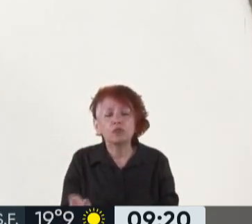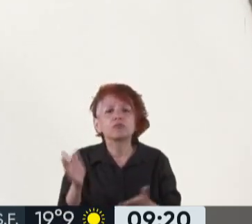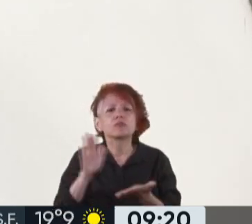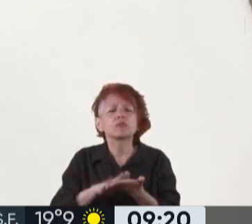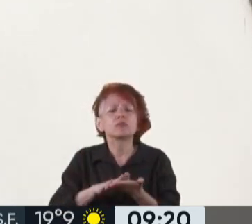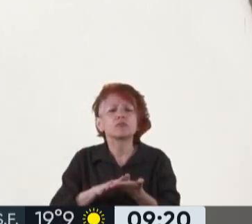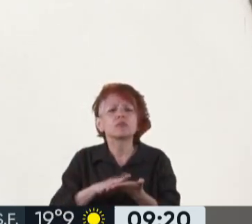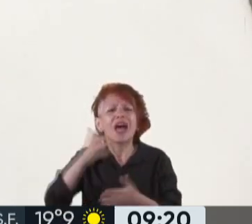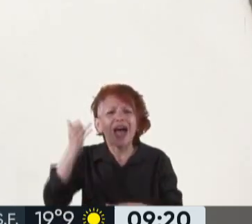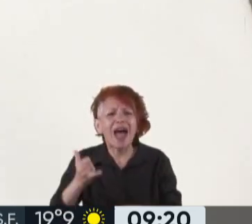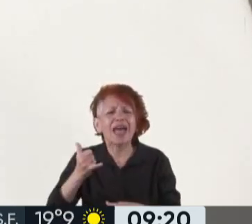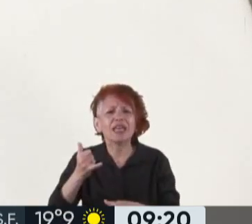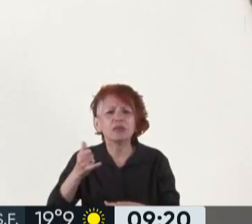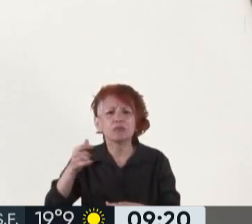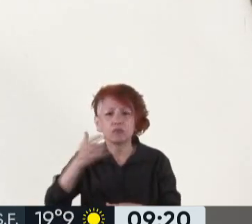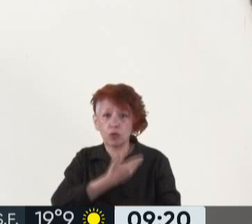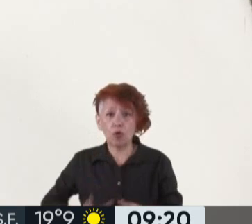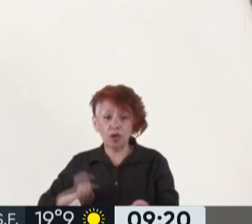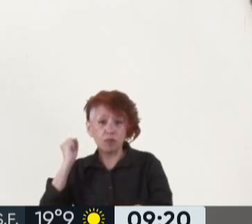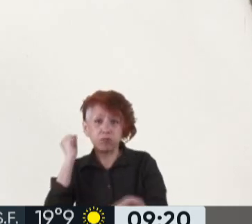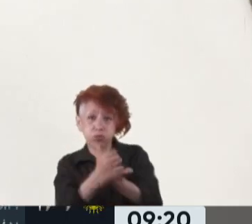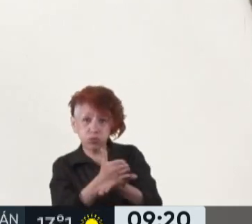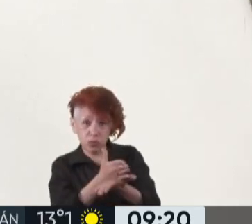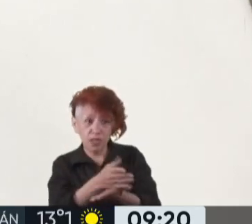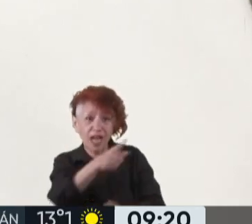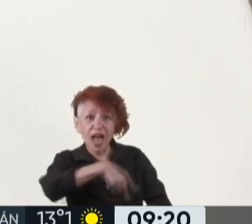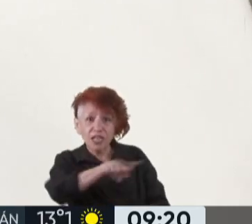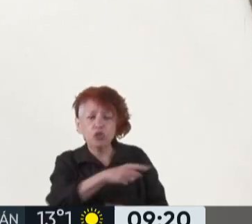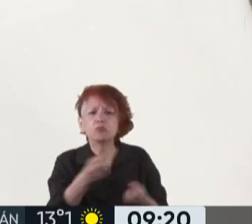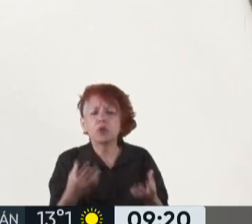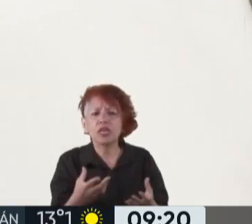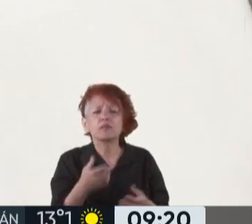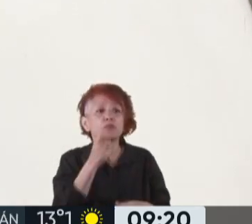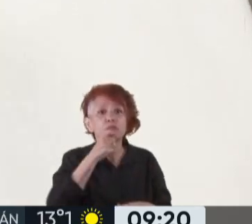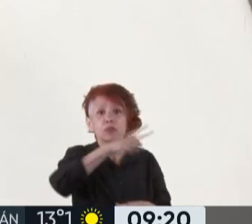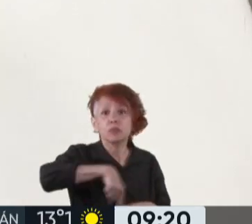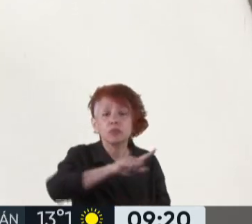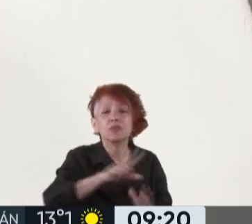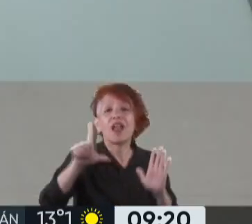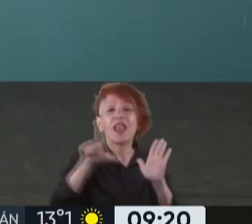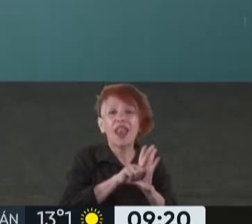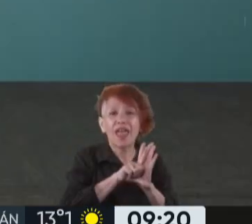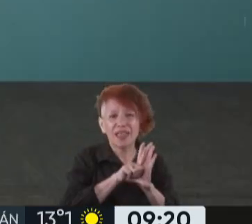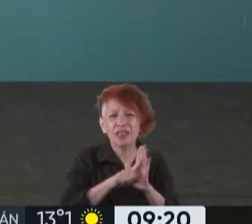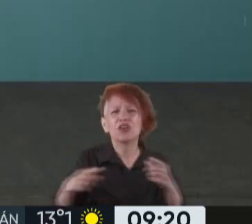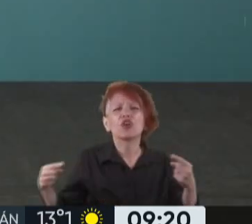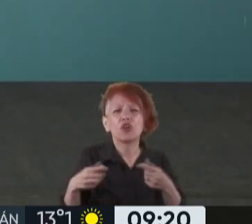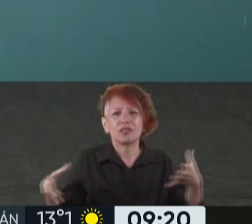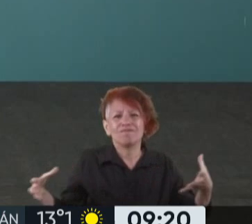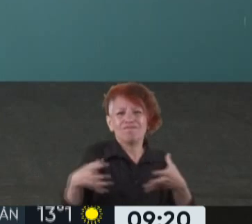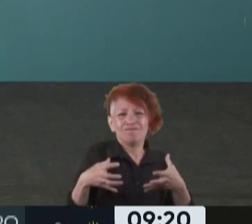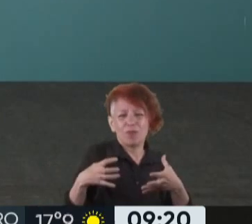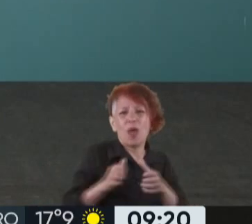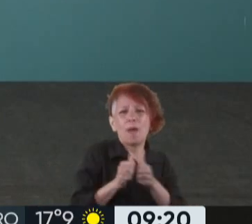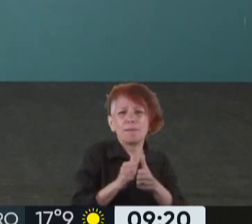infracción, en realidad de imposición de multas por infracción a la ley antimonopolios. Nadie tiene que